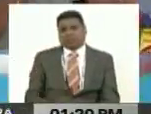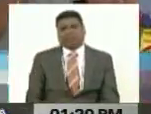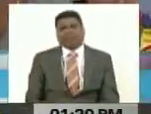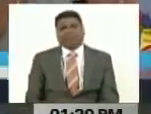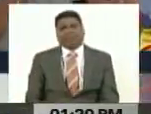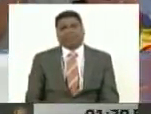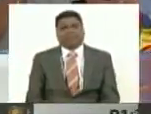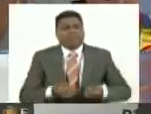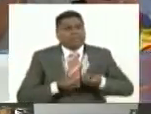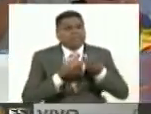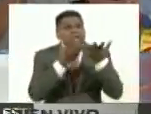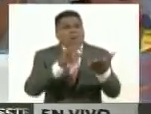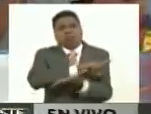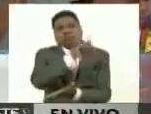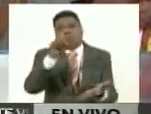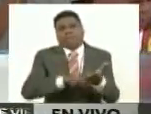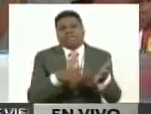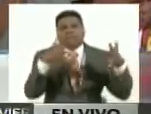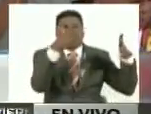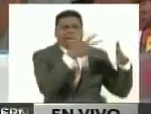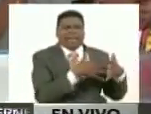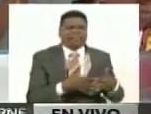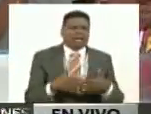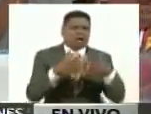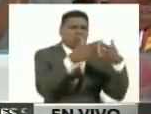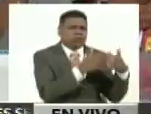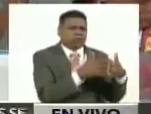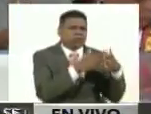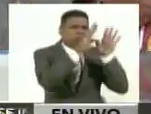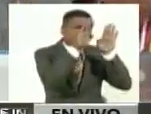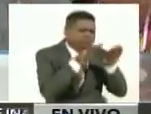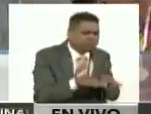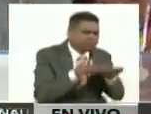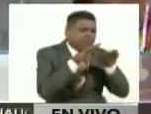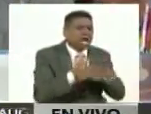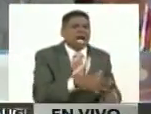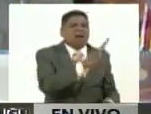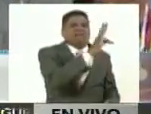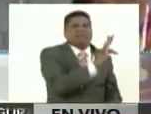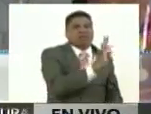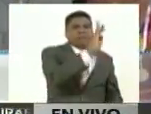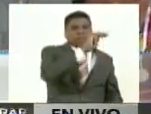entregado total y absolutamente al imperialismo. El Fondo Monetario